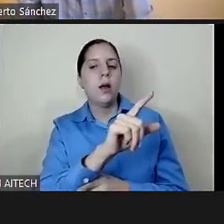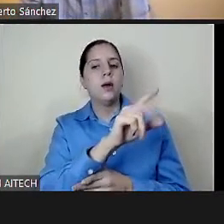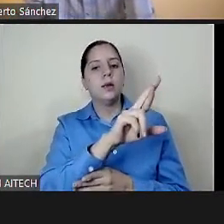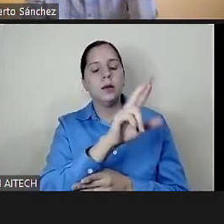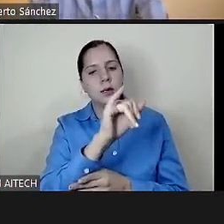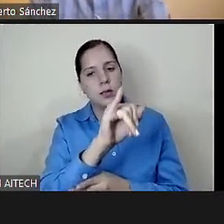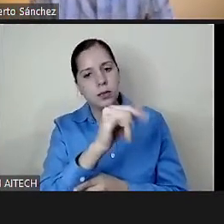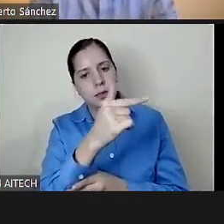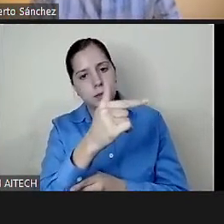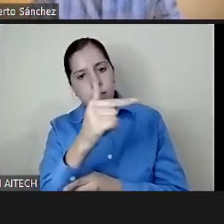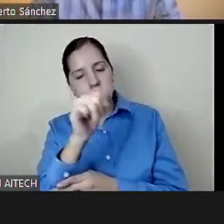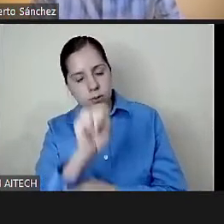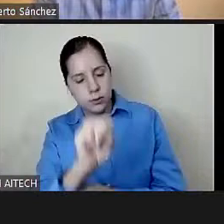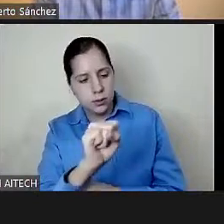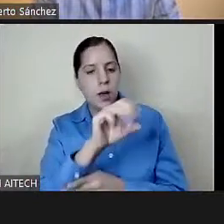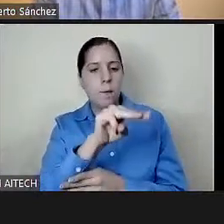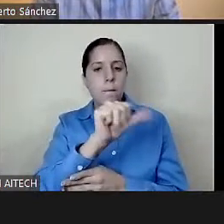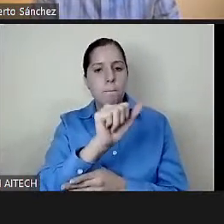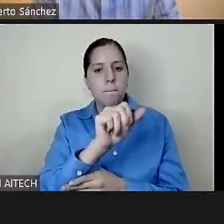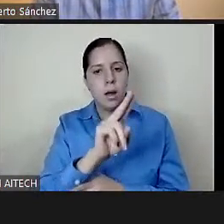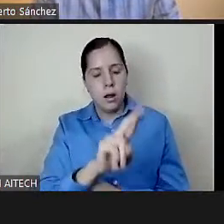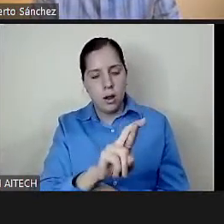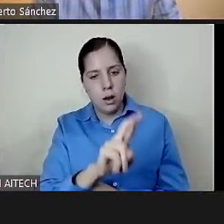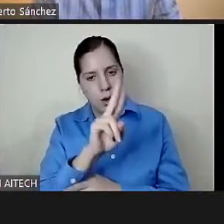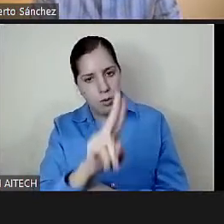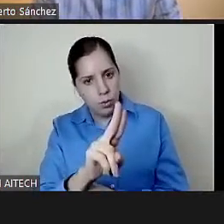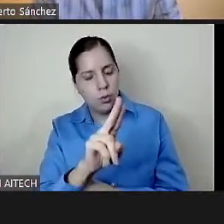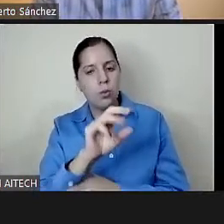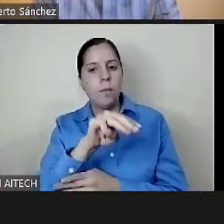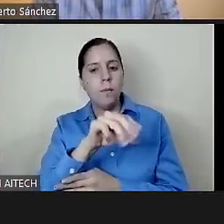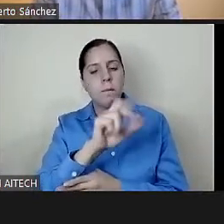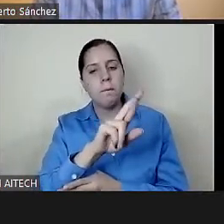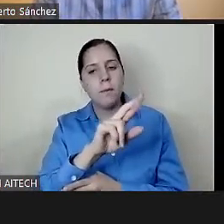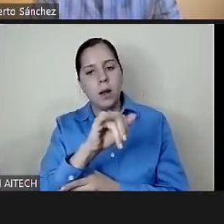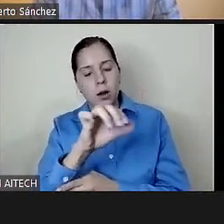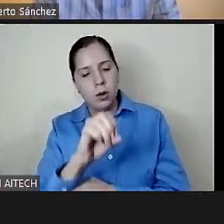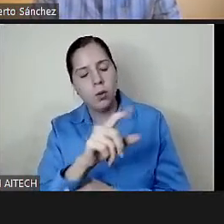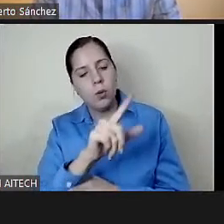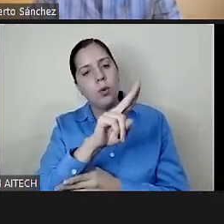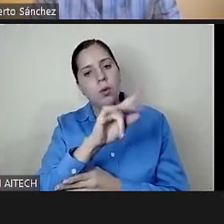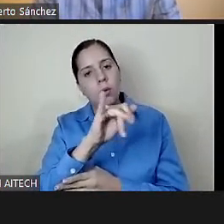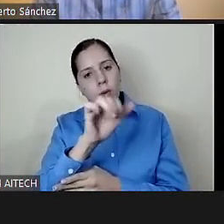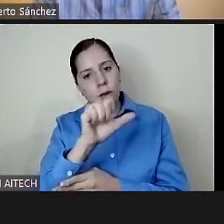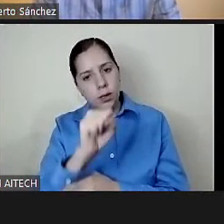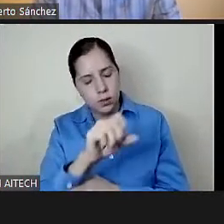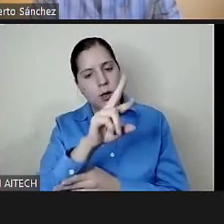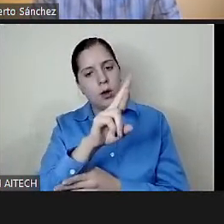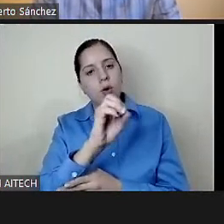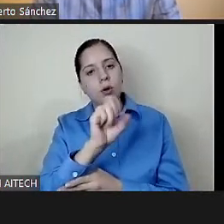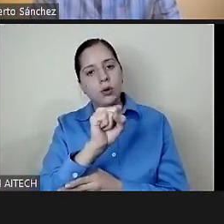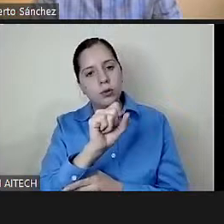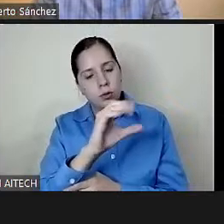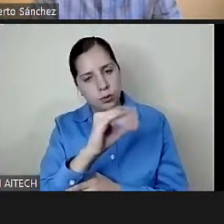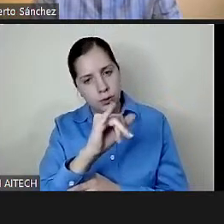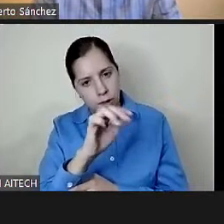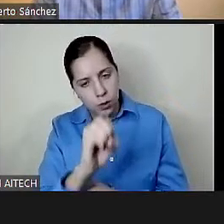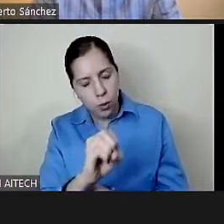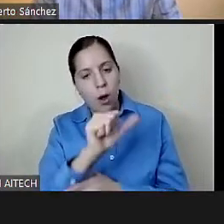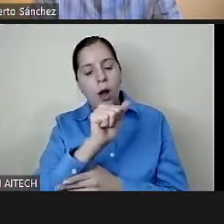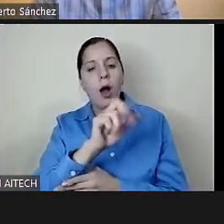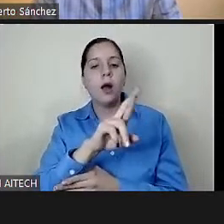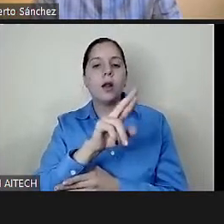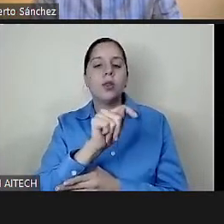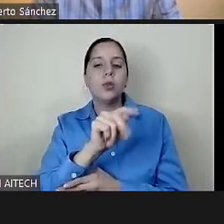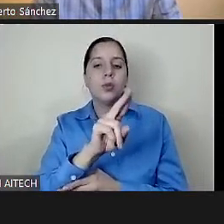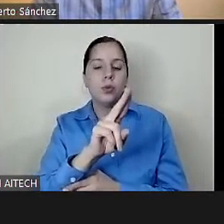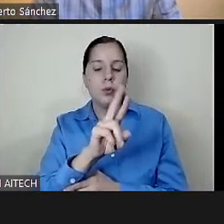Gustavo Enrique Madero Muñoz, Mario Humberto Vázquez Robles, Luis Alberto Aguilar Lozoya, Rocío Esmeralda Reza Gallegos, Arturo Subía